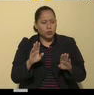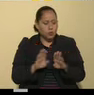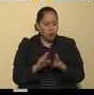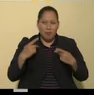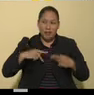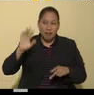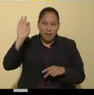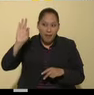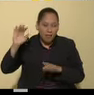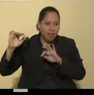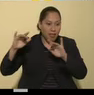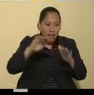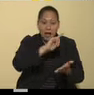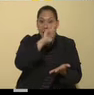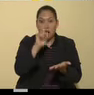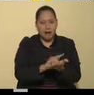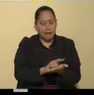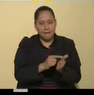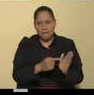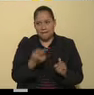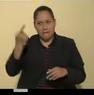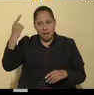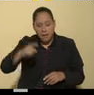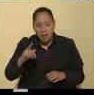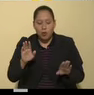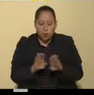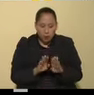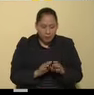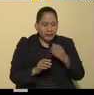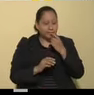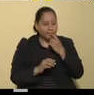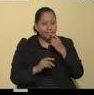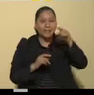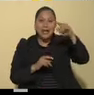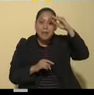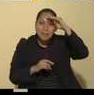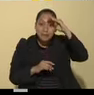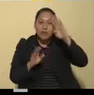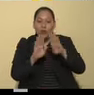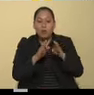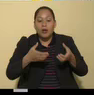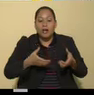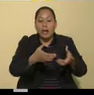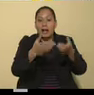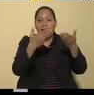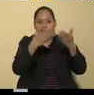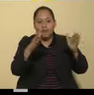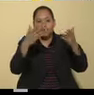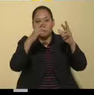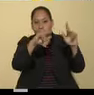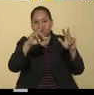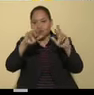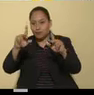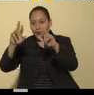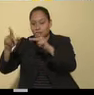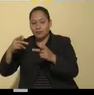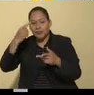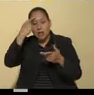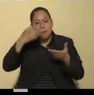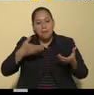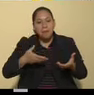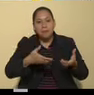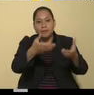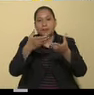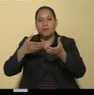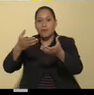vayan en contra de la ley? Entonces le piensan y deciden abrir calles para, de alguna